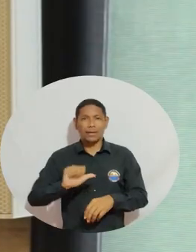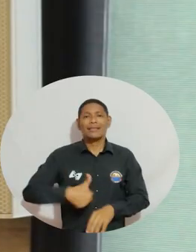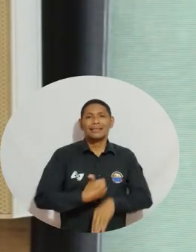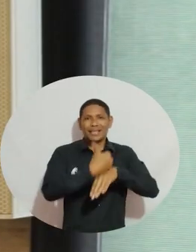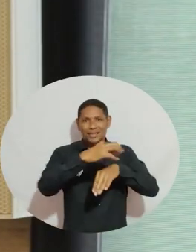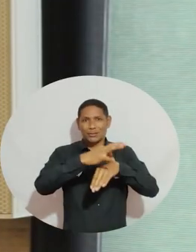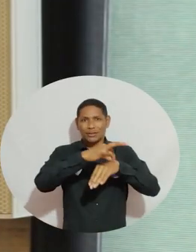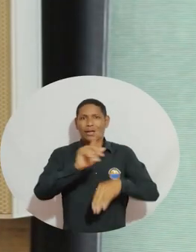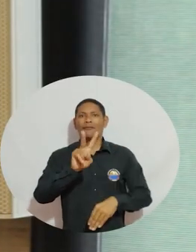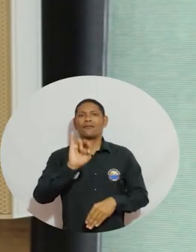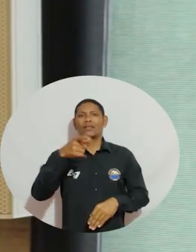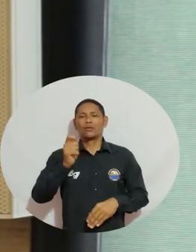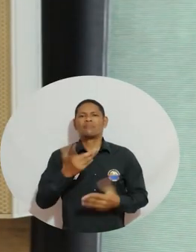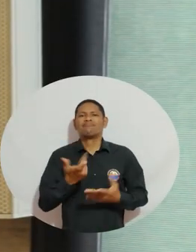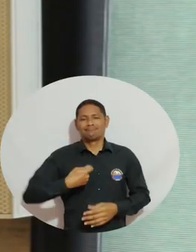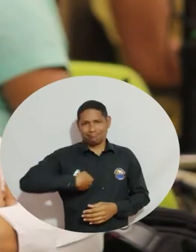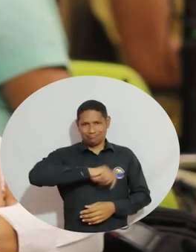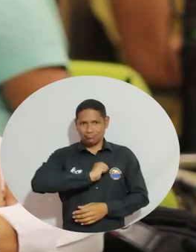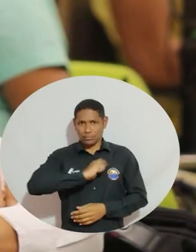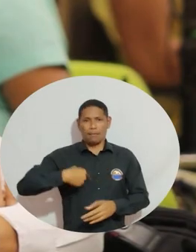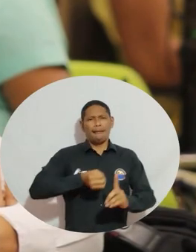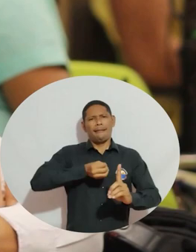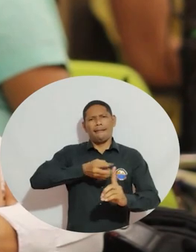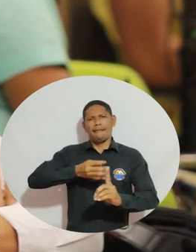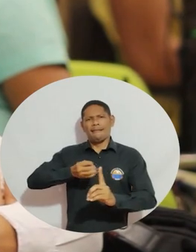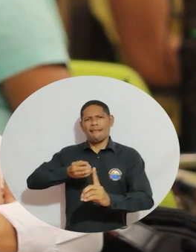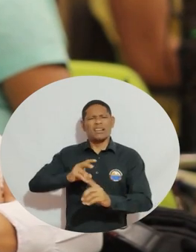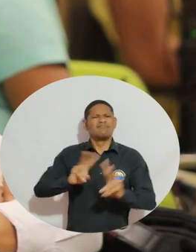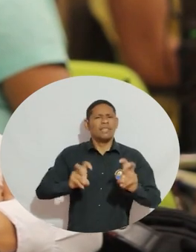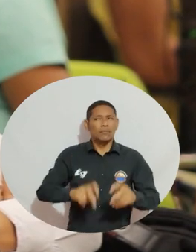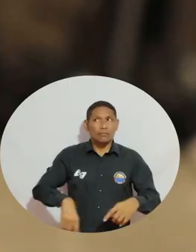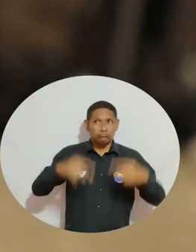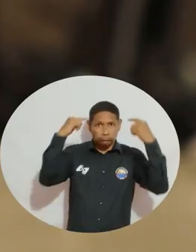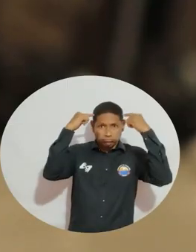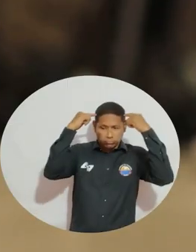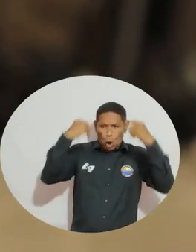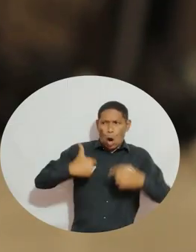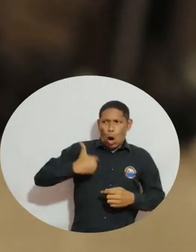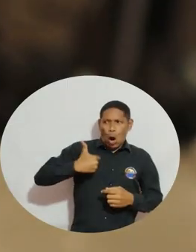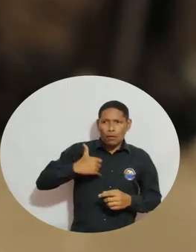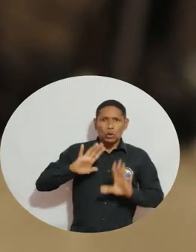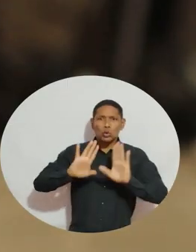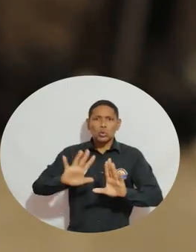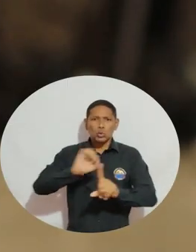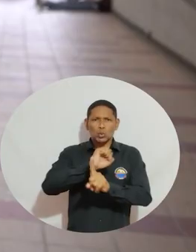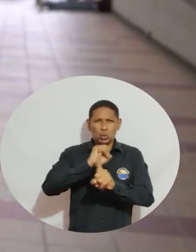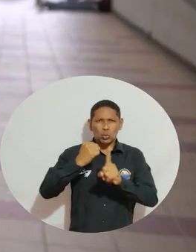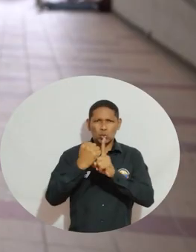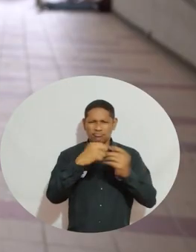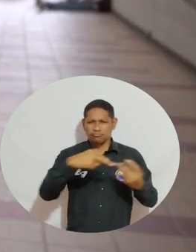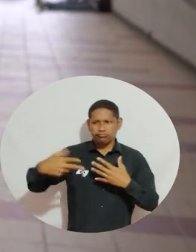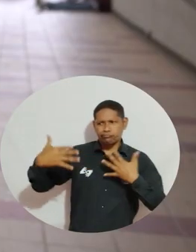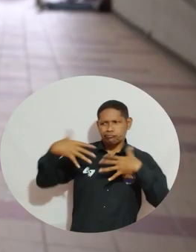de la Fundación Dinhoy en España, quien disertó sobre el cerebro adolescente y la intervención socioeducativa. Y estos